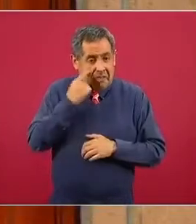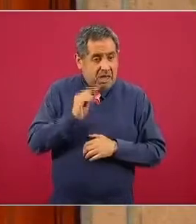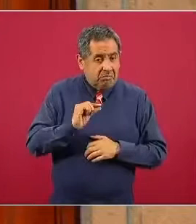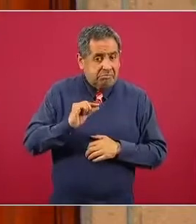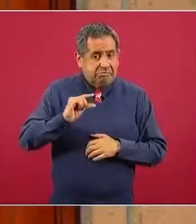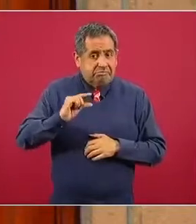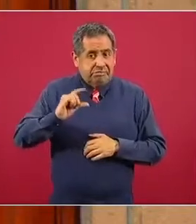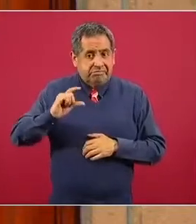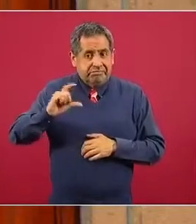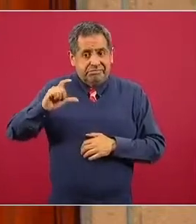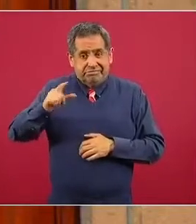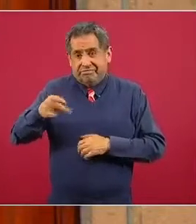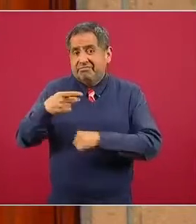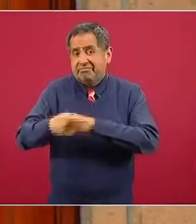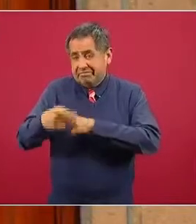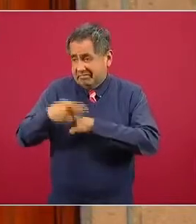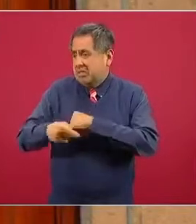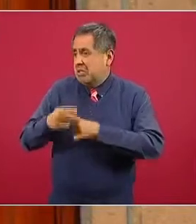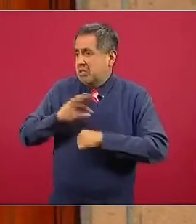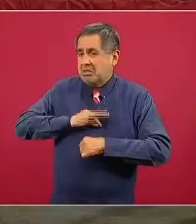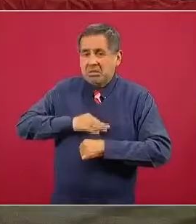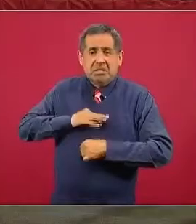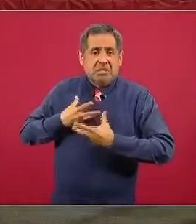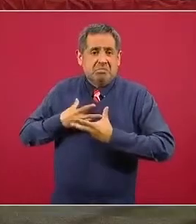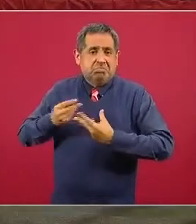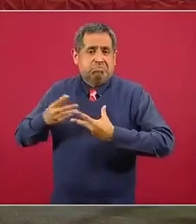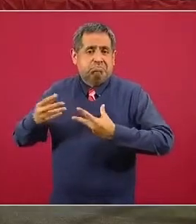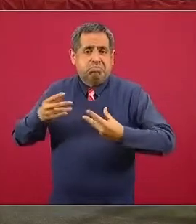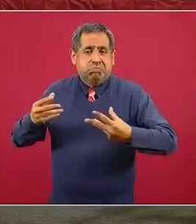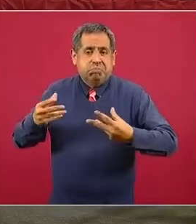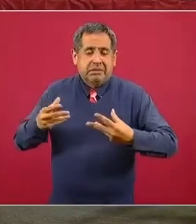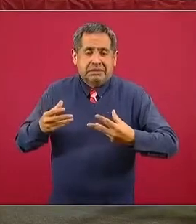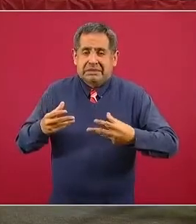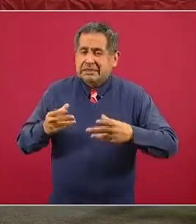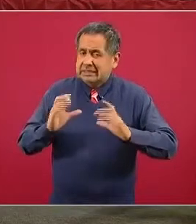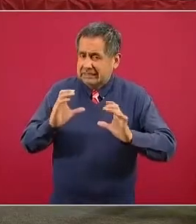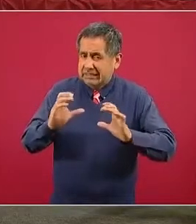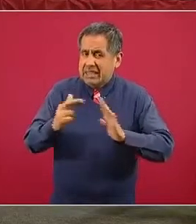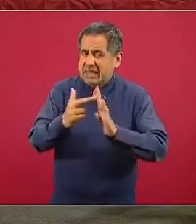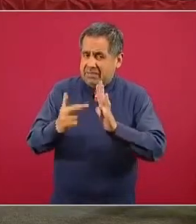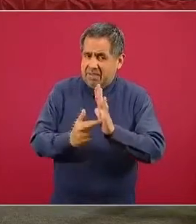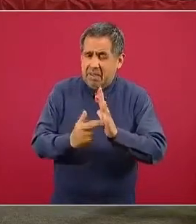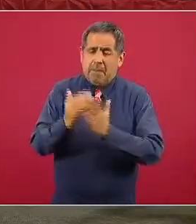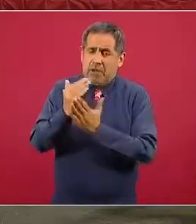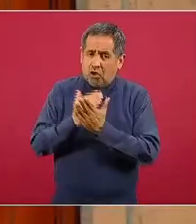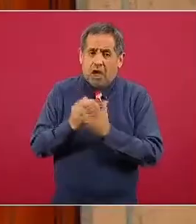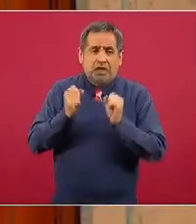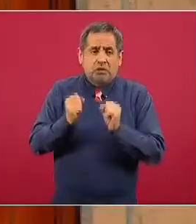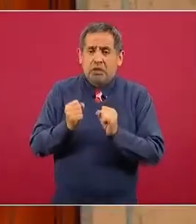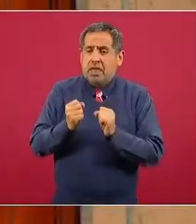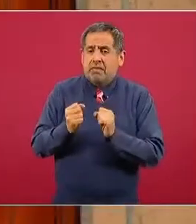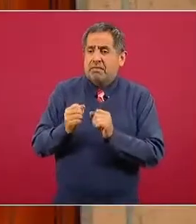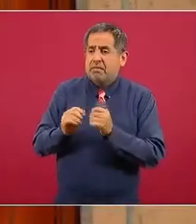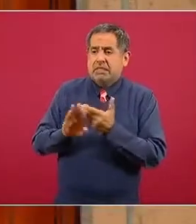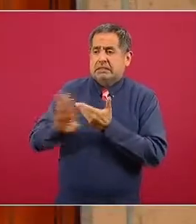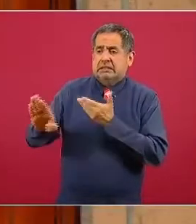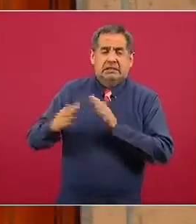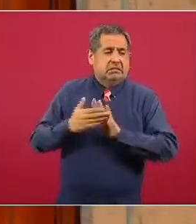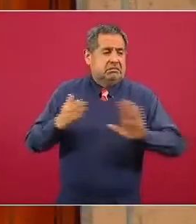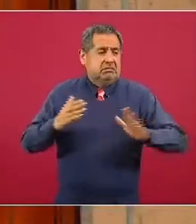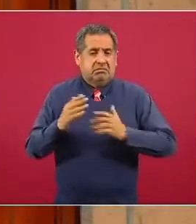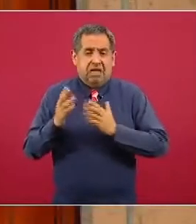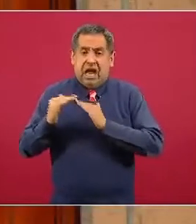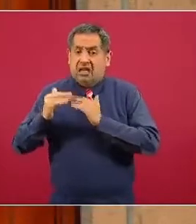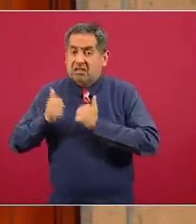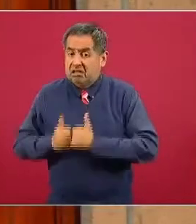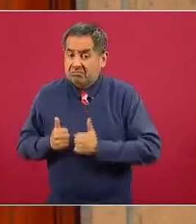incrementando tu riesgo en general, entonces debes de incrementar también tus medidas de mitigación si queremos